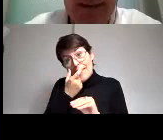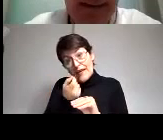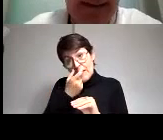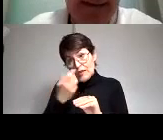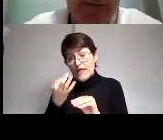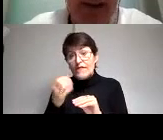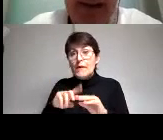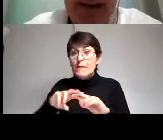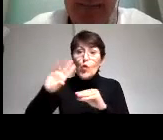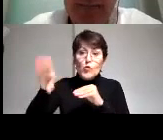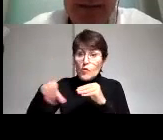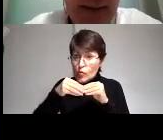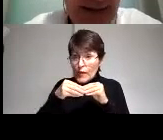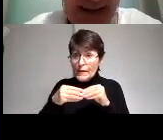suplemento,